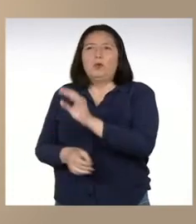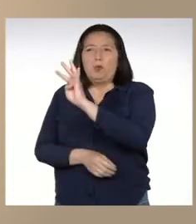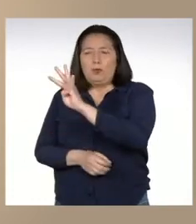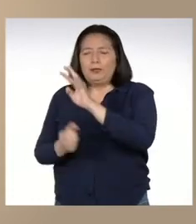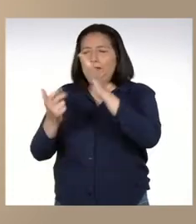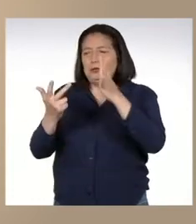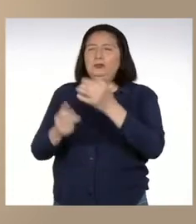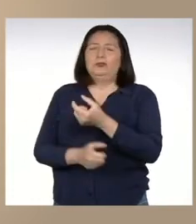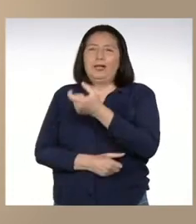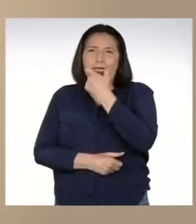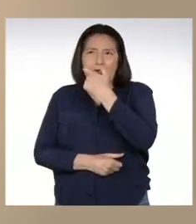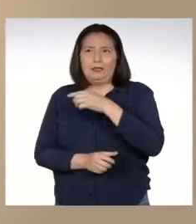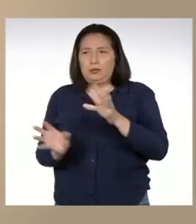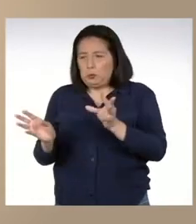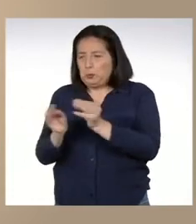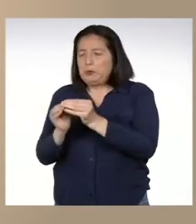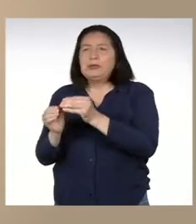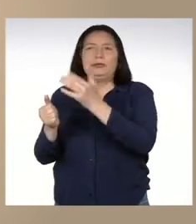48 galletas.